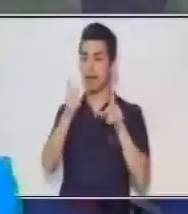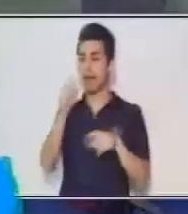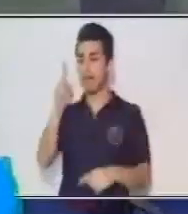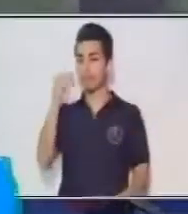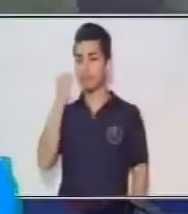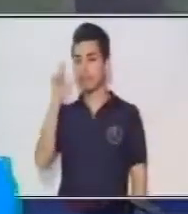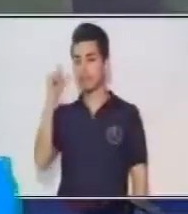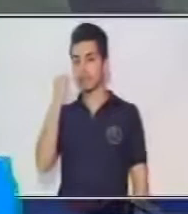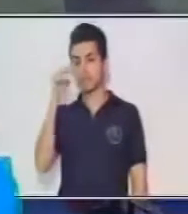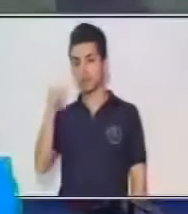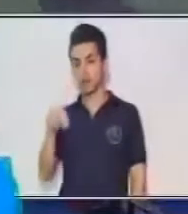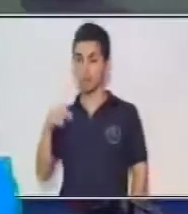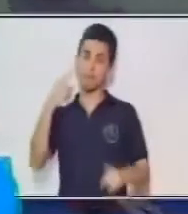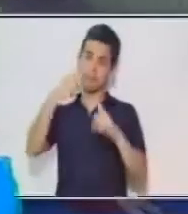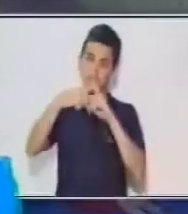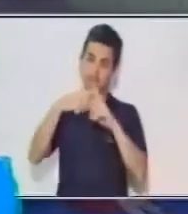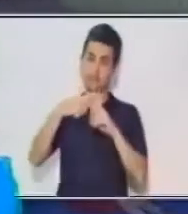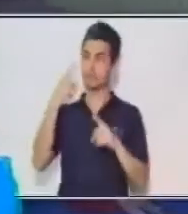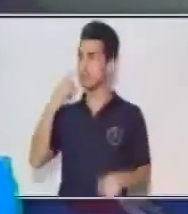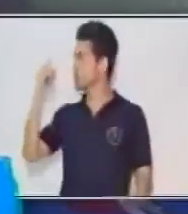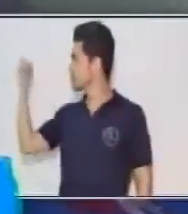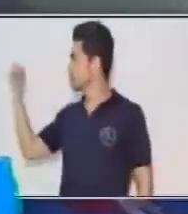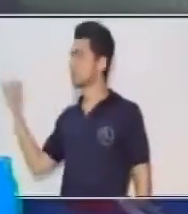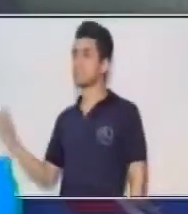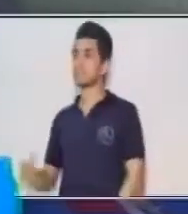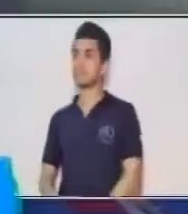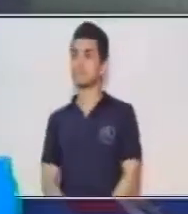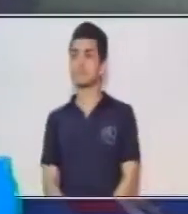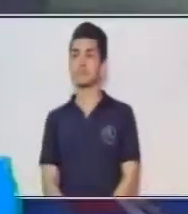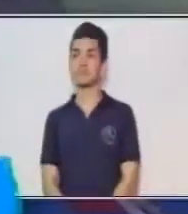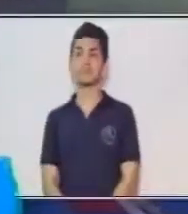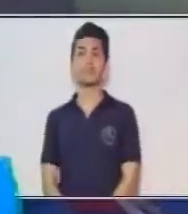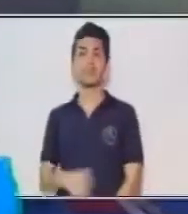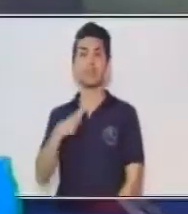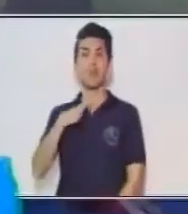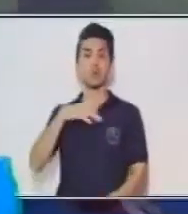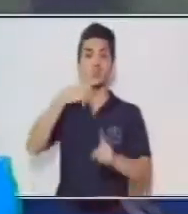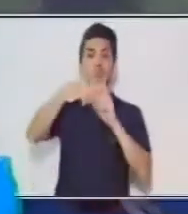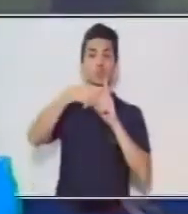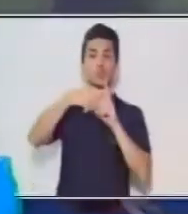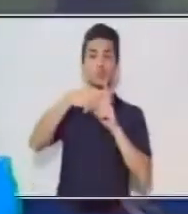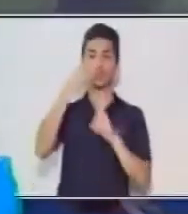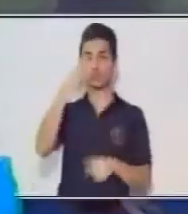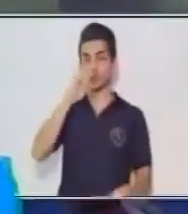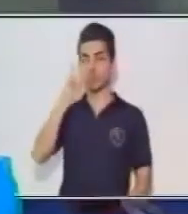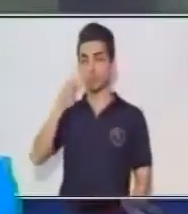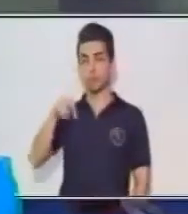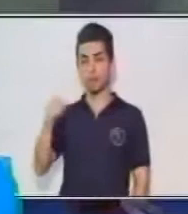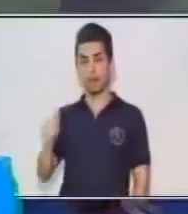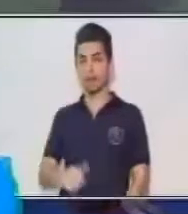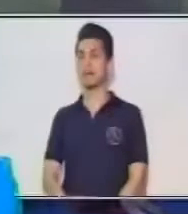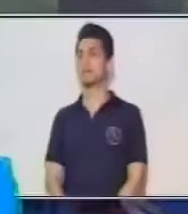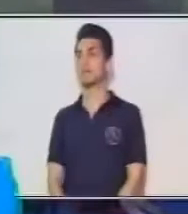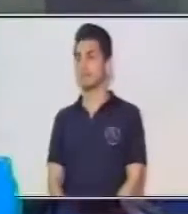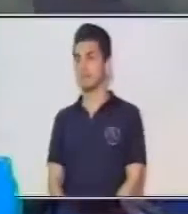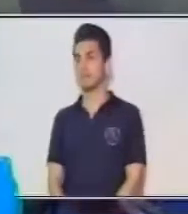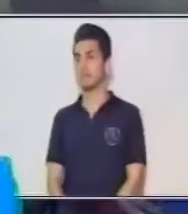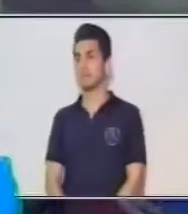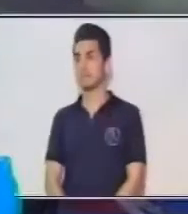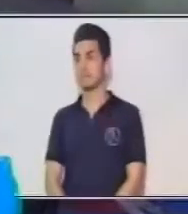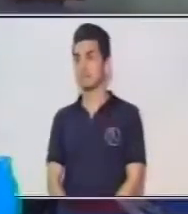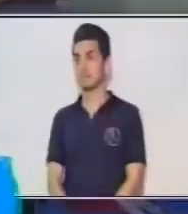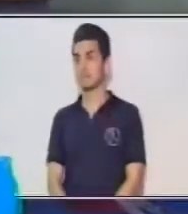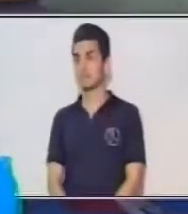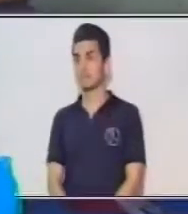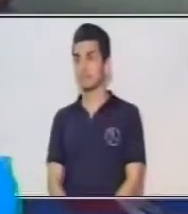ves acá el primero? Un signo de suma. Muy bien. ¿Y qué nos indica?